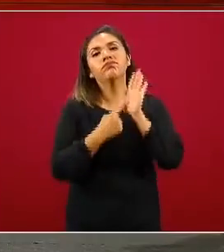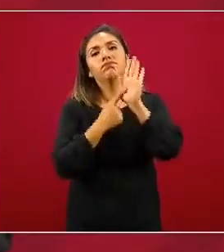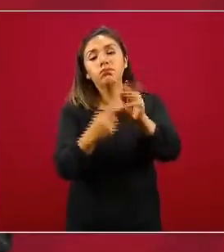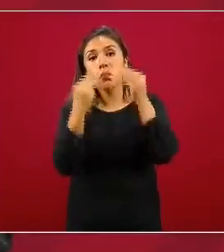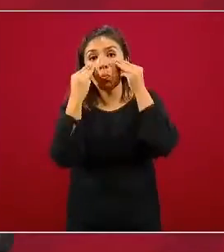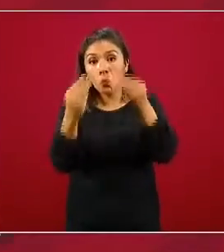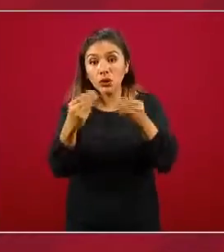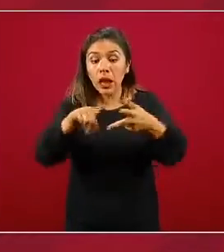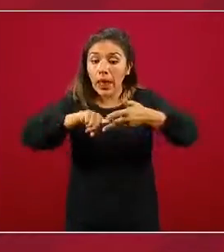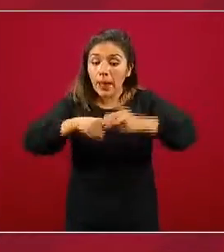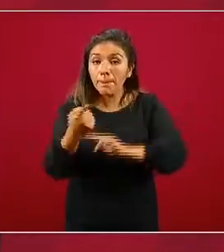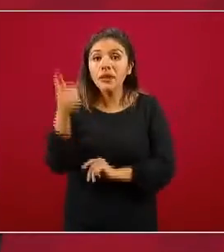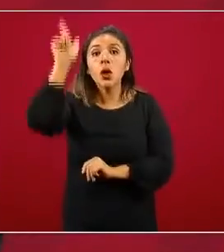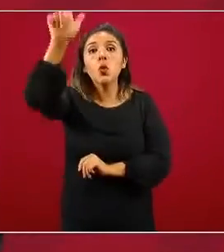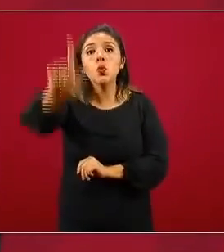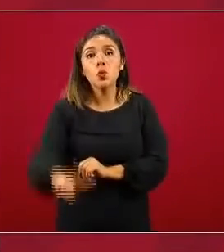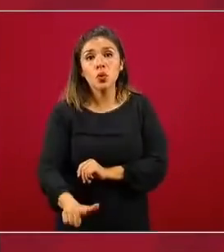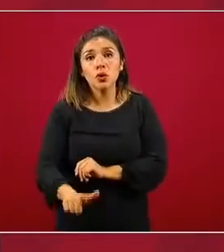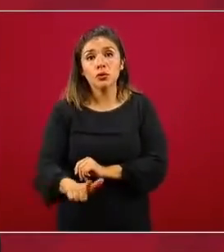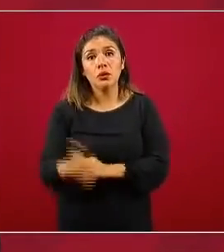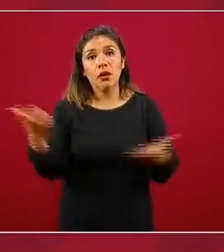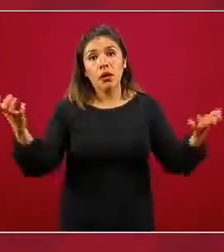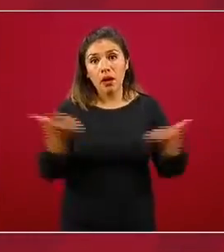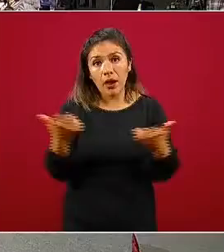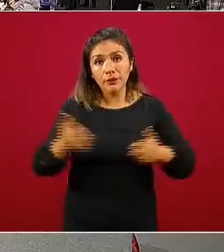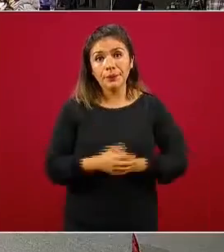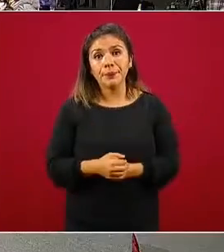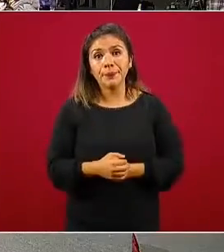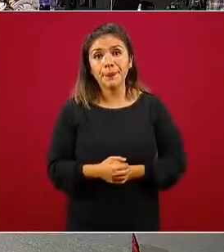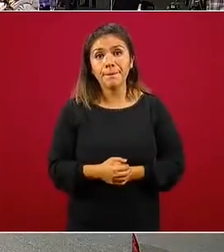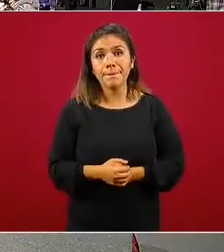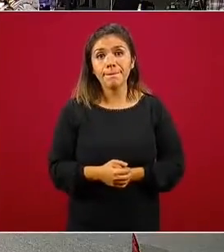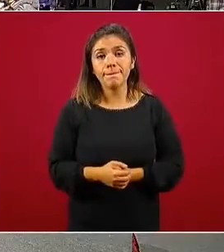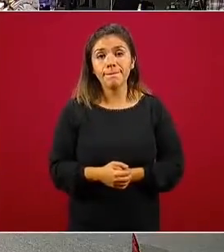vigor los lunes siguientes. Esa va a ser la rutina.